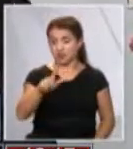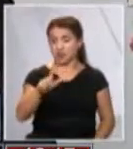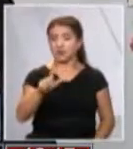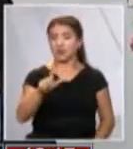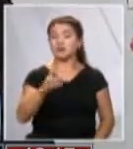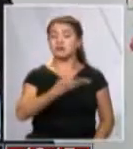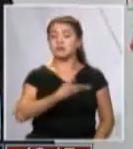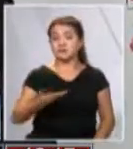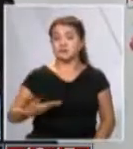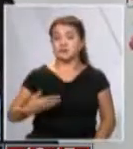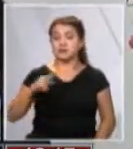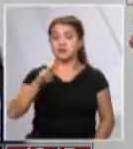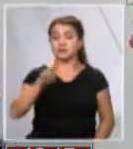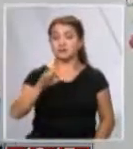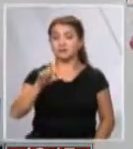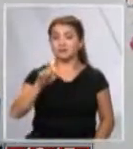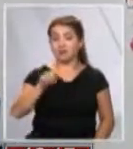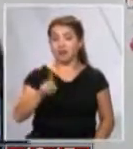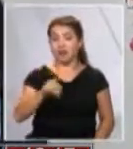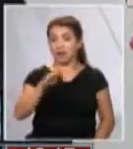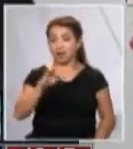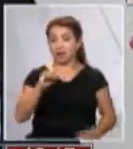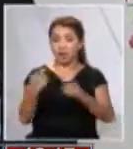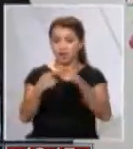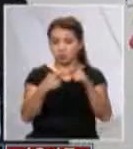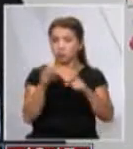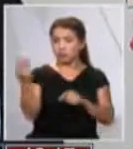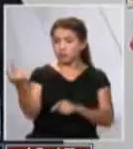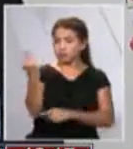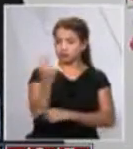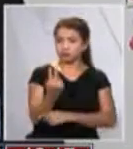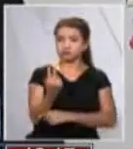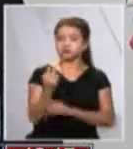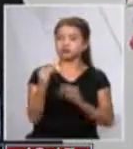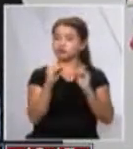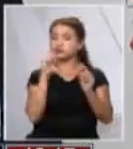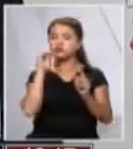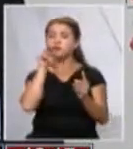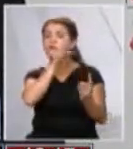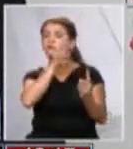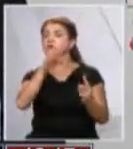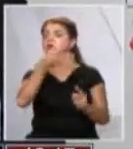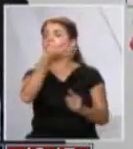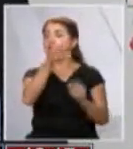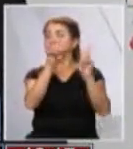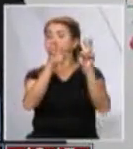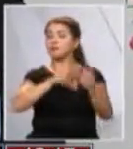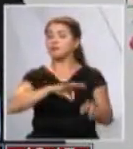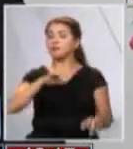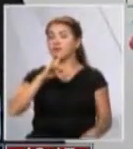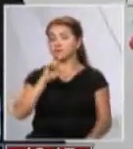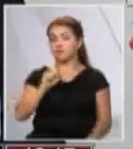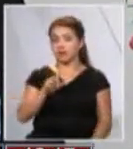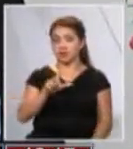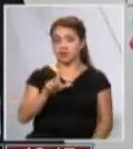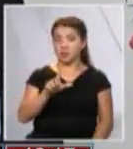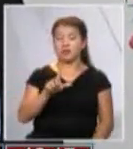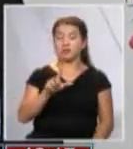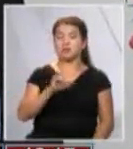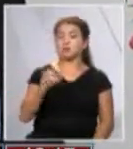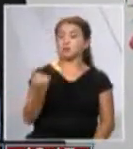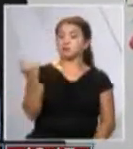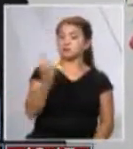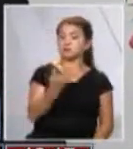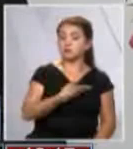el presidente Velasco, a discutir algunos aspectos acerca de cuáles eran las visiones que se tenían acerca del caso Cabal. Luego llegó el presidente del